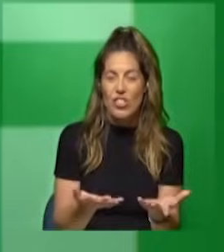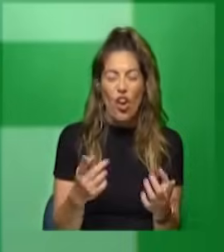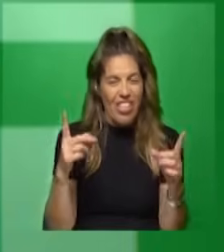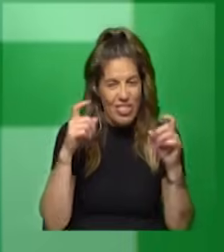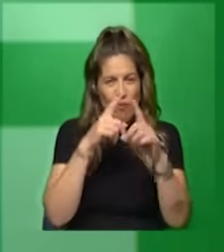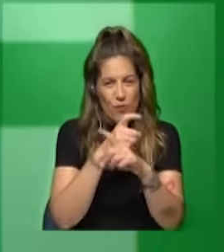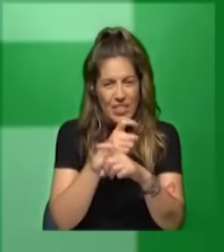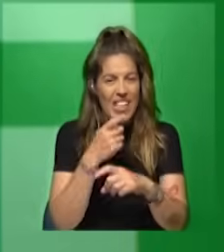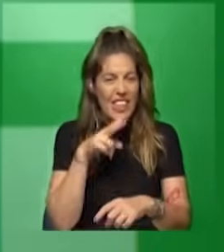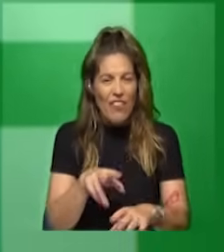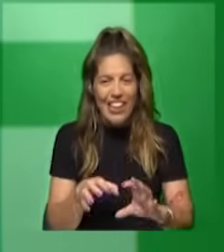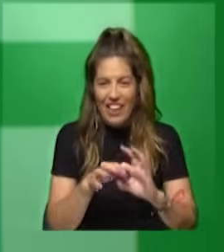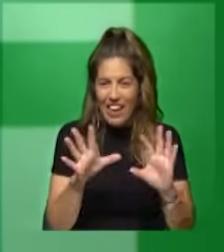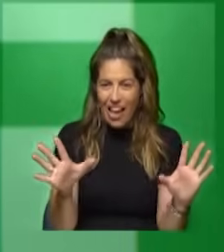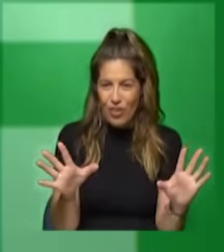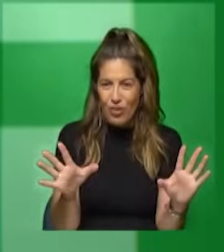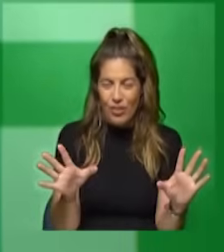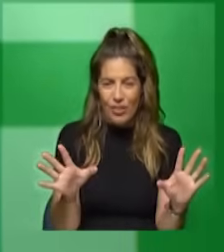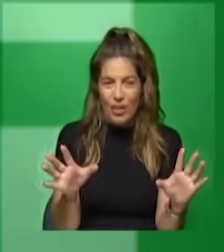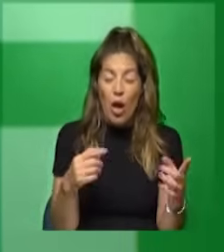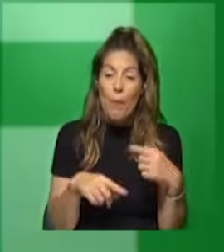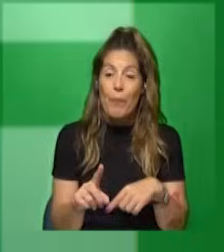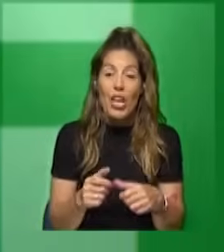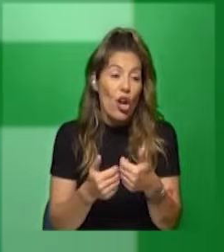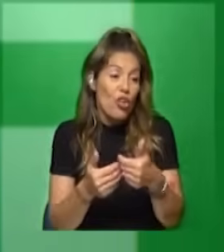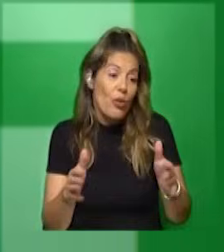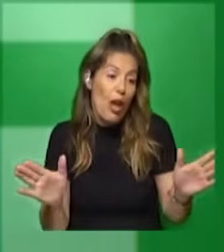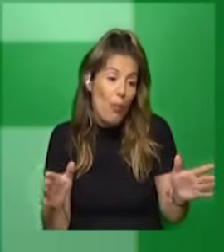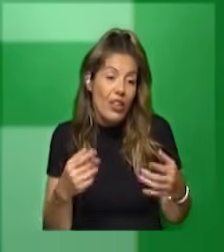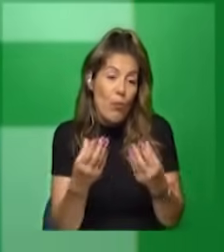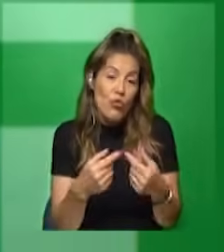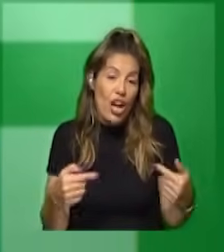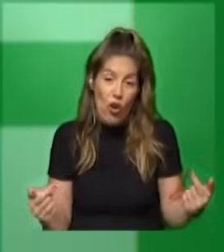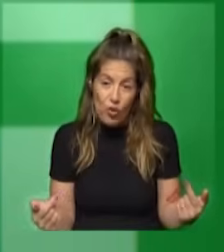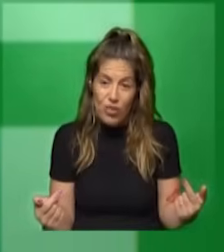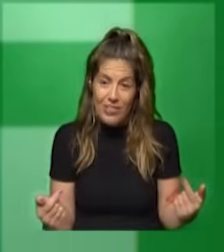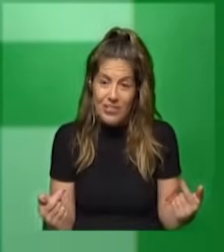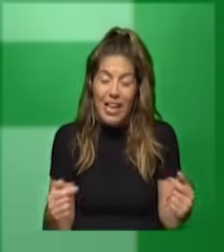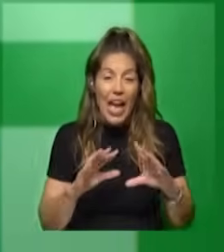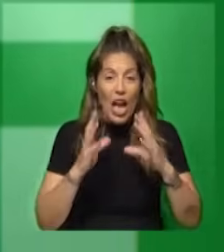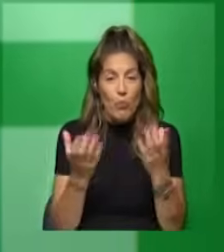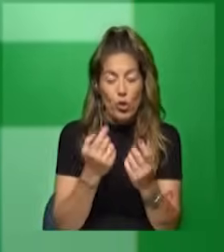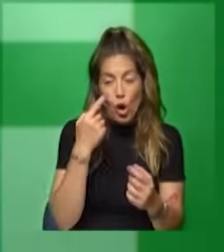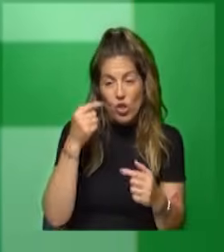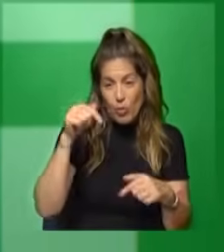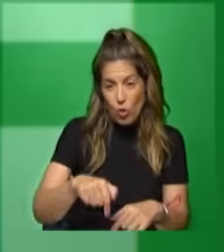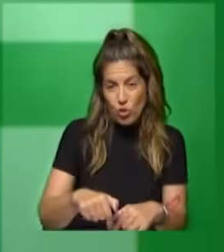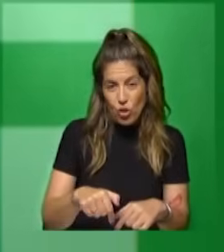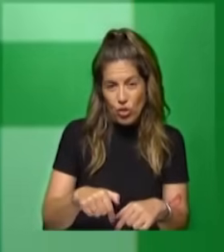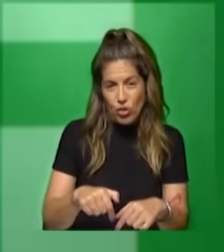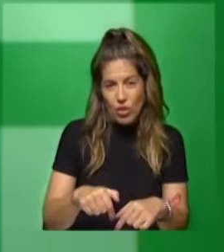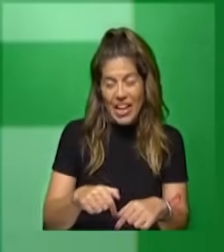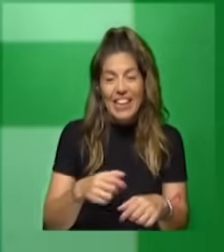difícil de ver claro, pero que nos abre las puertas a muchas cosas. El mundo que conocemos hoy está dividido en